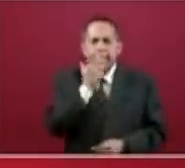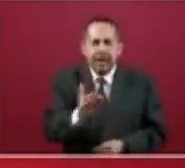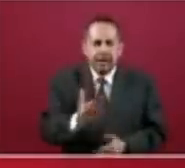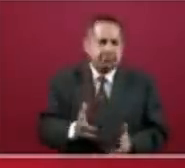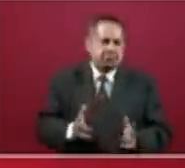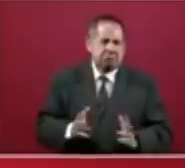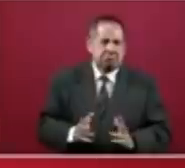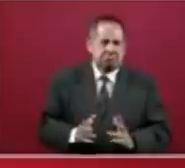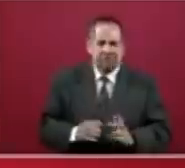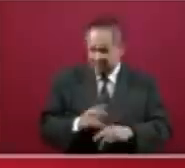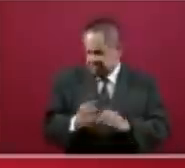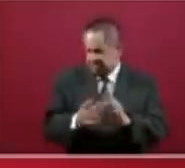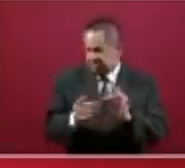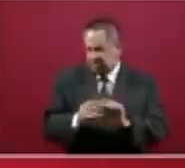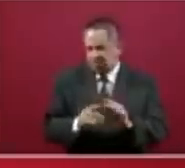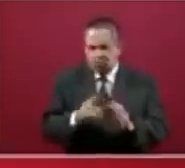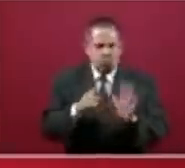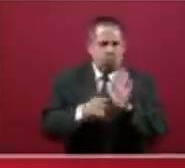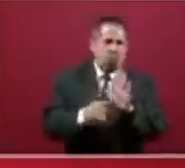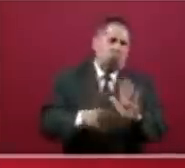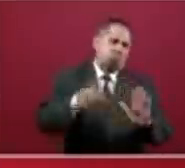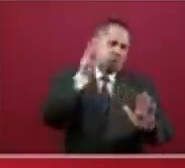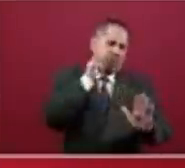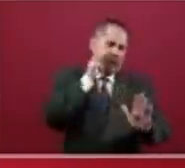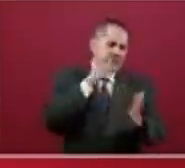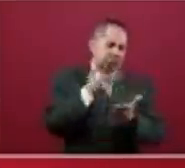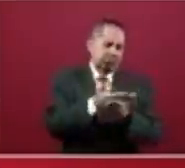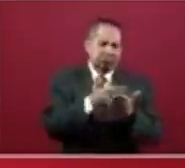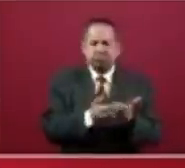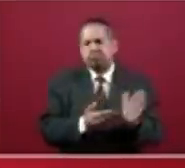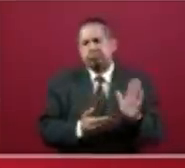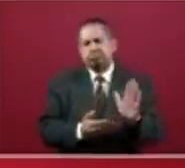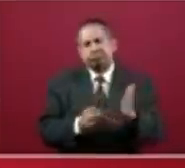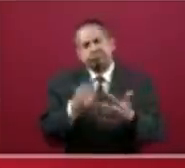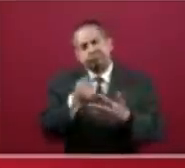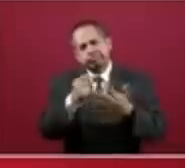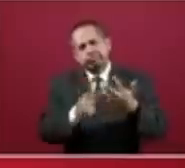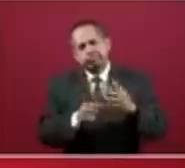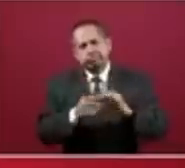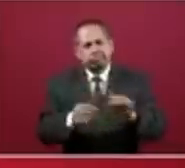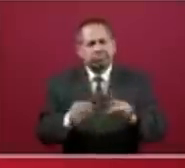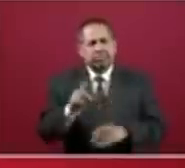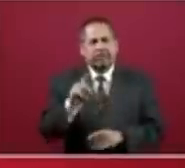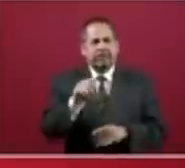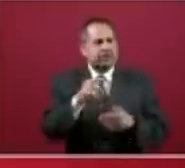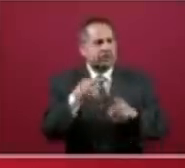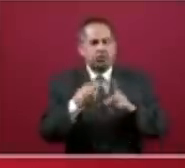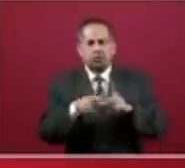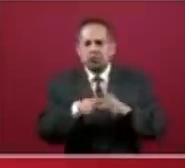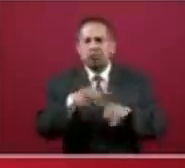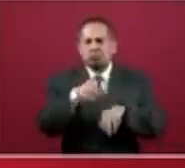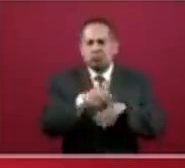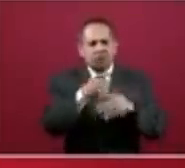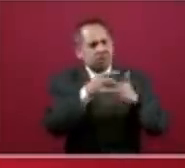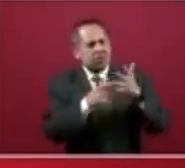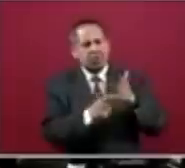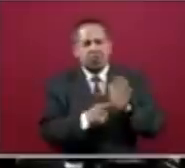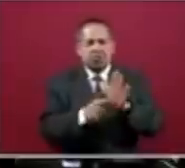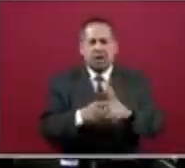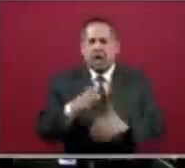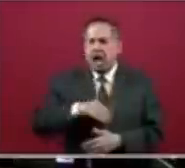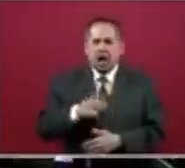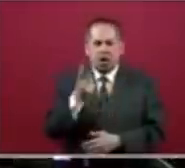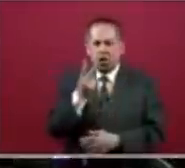y lo vamos a probar con datos. Hay dos